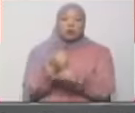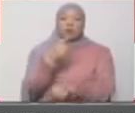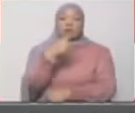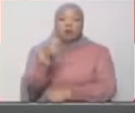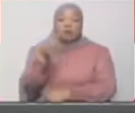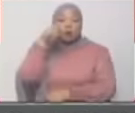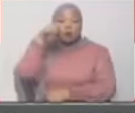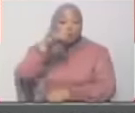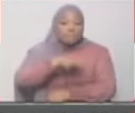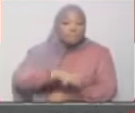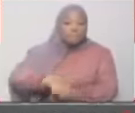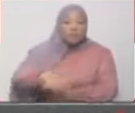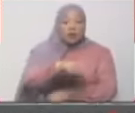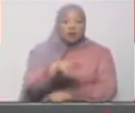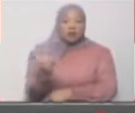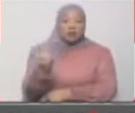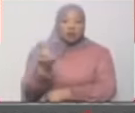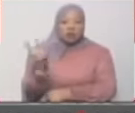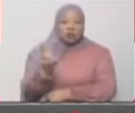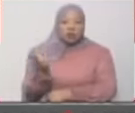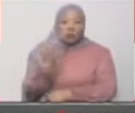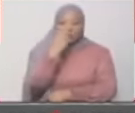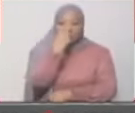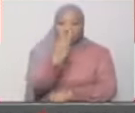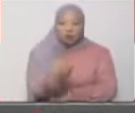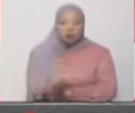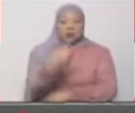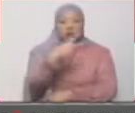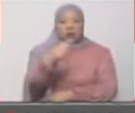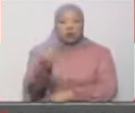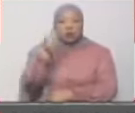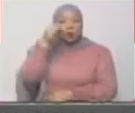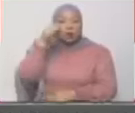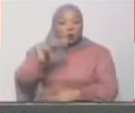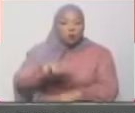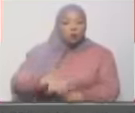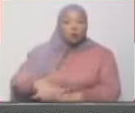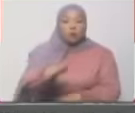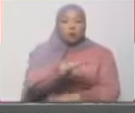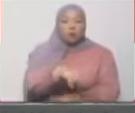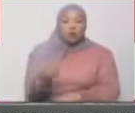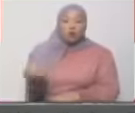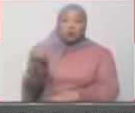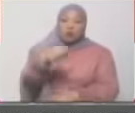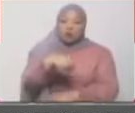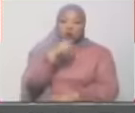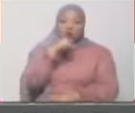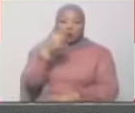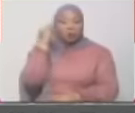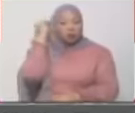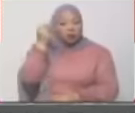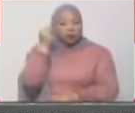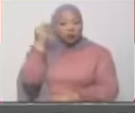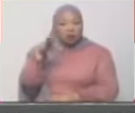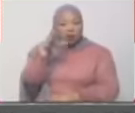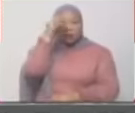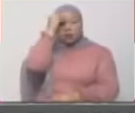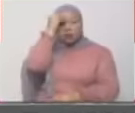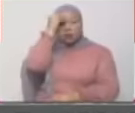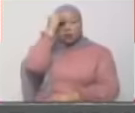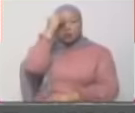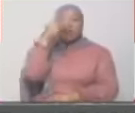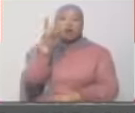plazas públicas del país, en más de 300 pueblos y ciudades, la mayoría lo creyó.